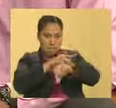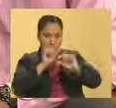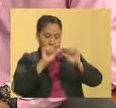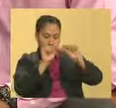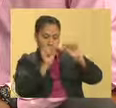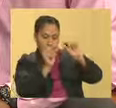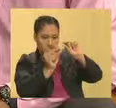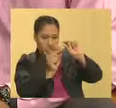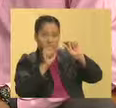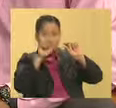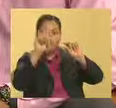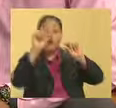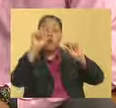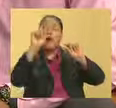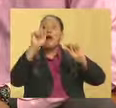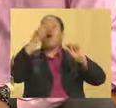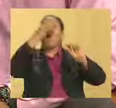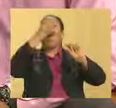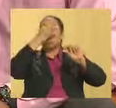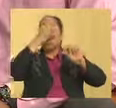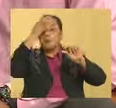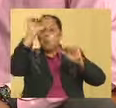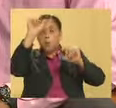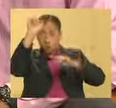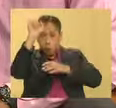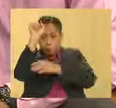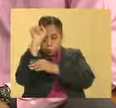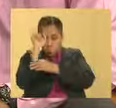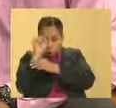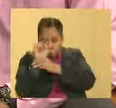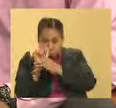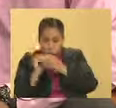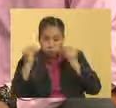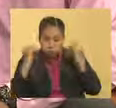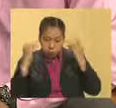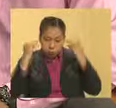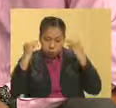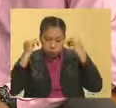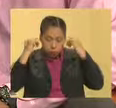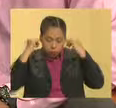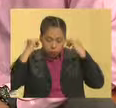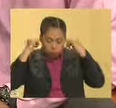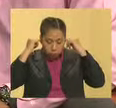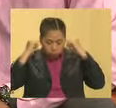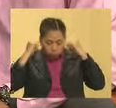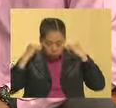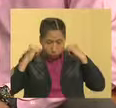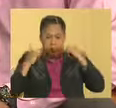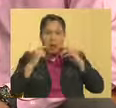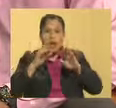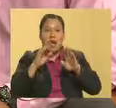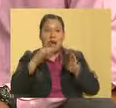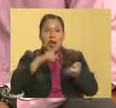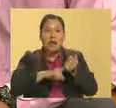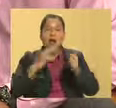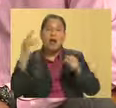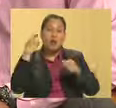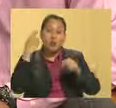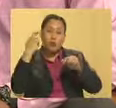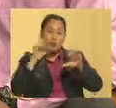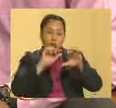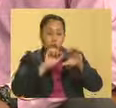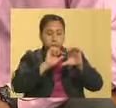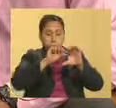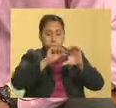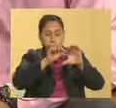están sumergidos en el agua o entra frecuentemente agua, se pierde la solución de continuidad en esta piel que es muy